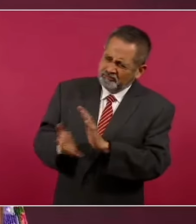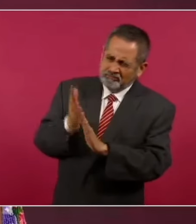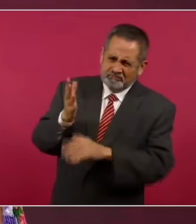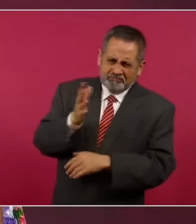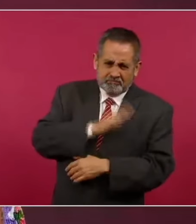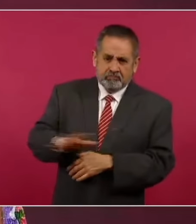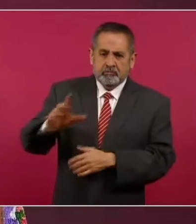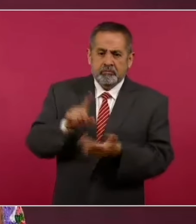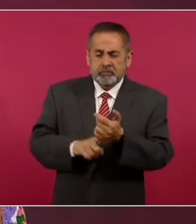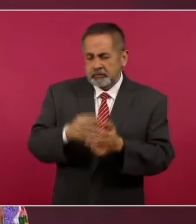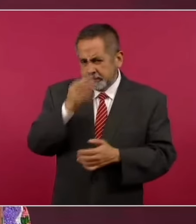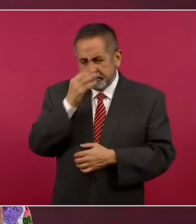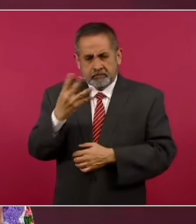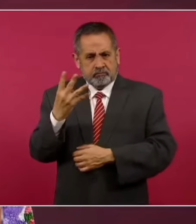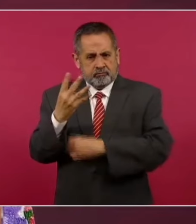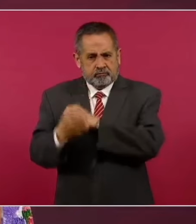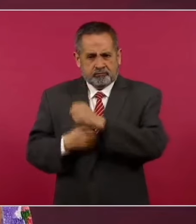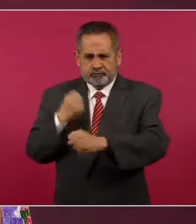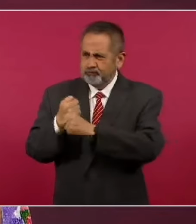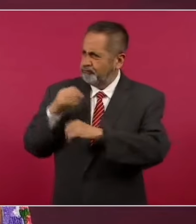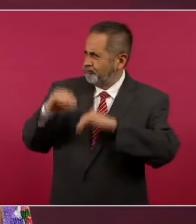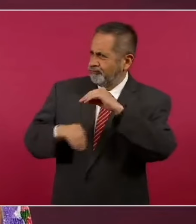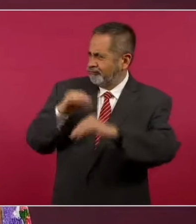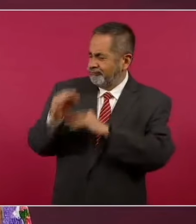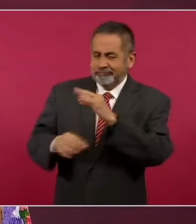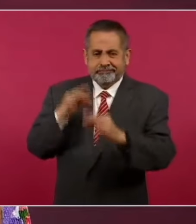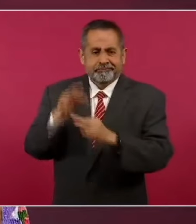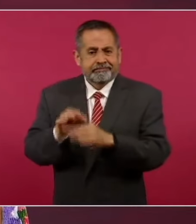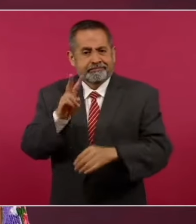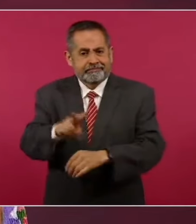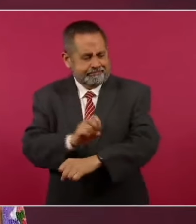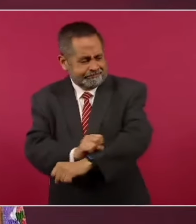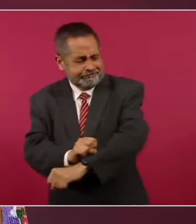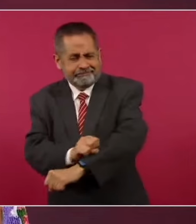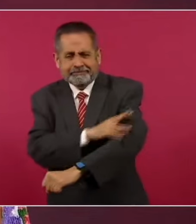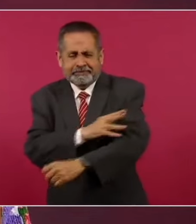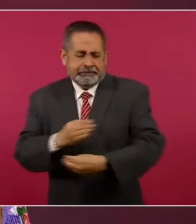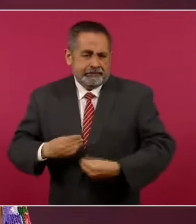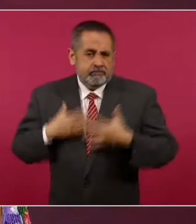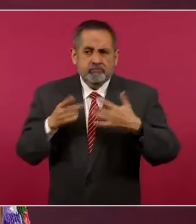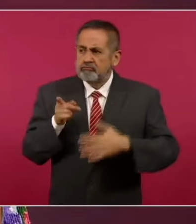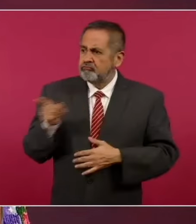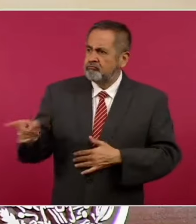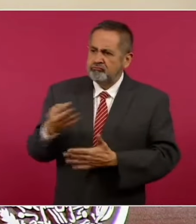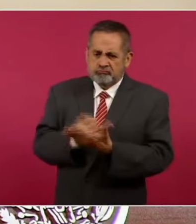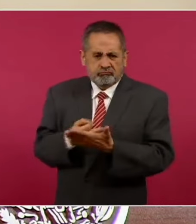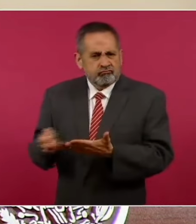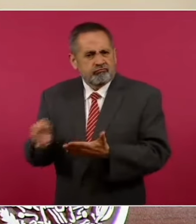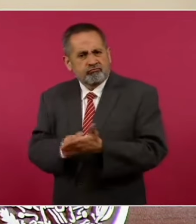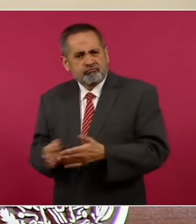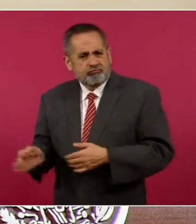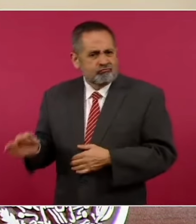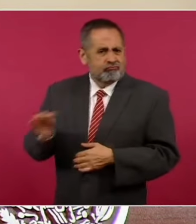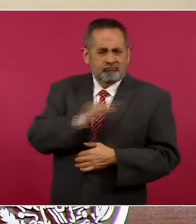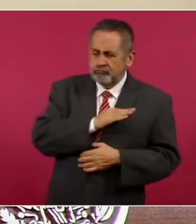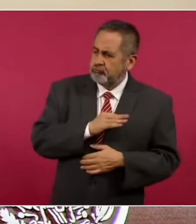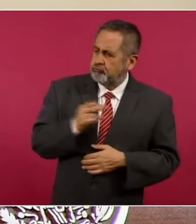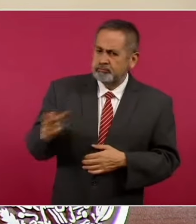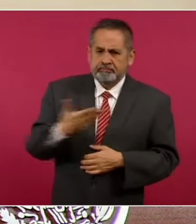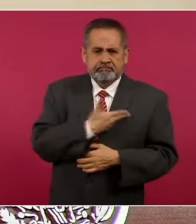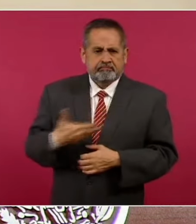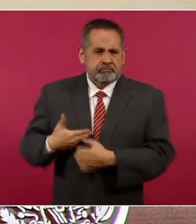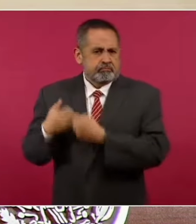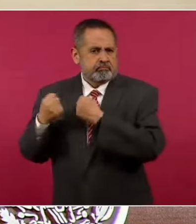en 4 años. Me siento conmovida del arrojo y de la fortaleza de nuestro